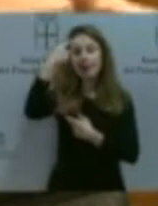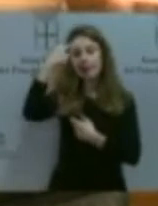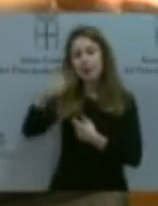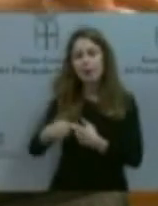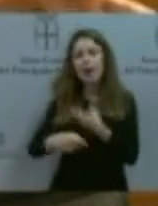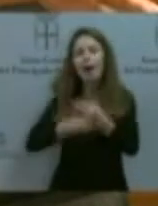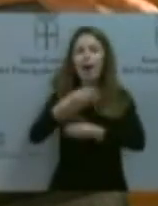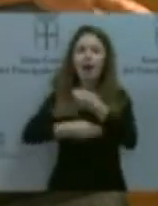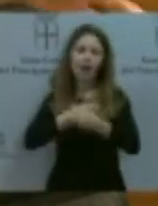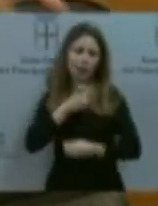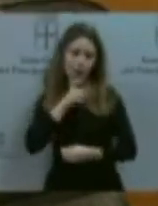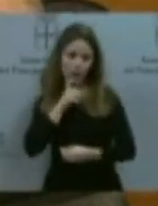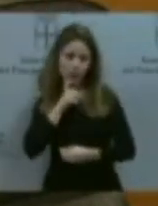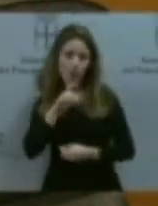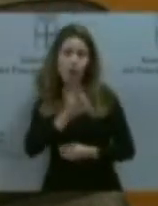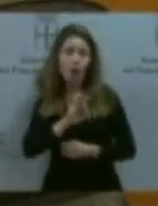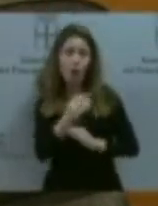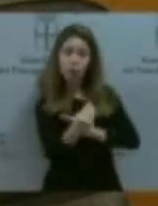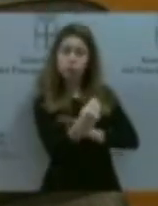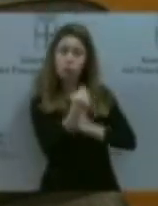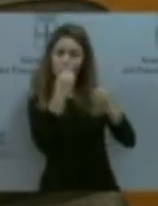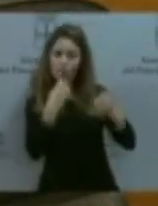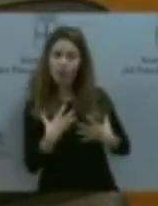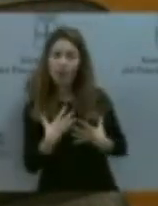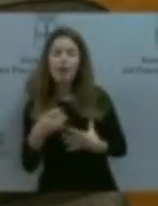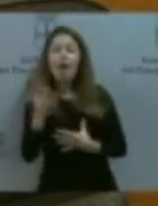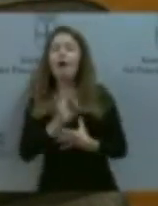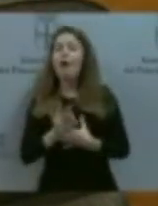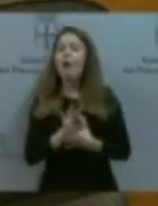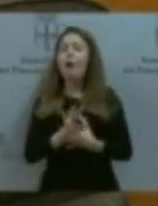adecuadamente, o tendremos presiones para recortar nuestros servicios públicos durante los próximos años.